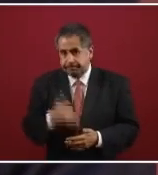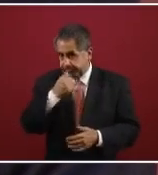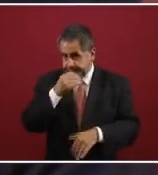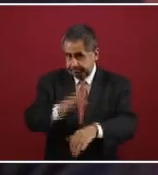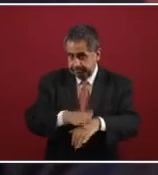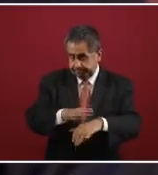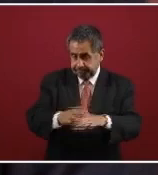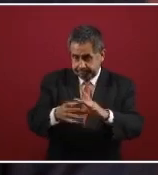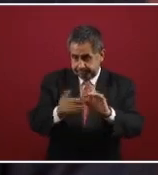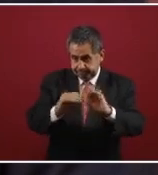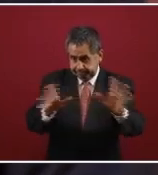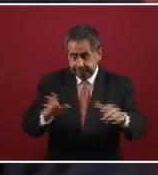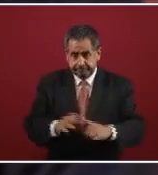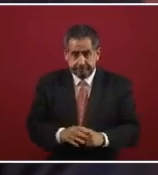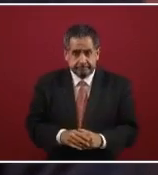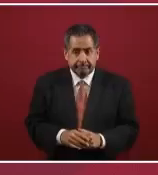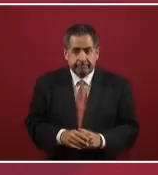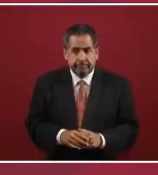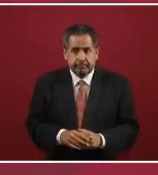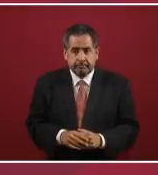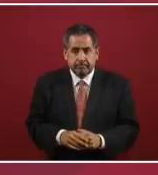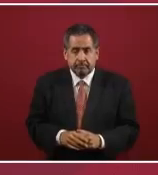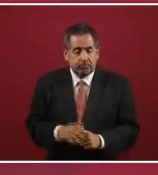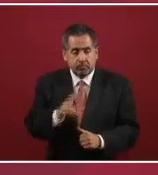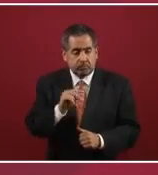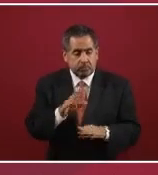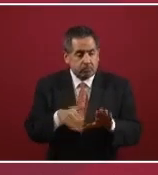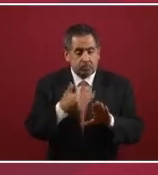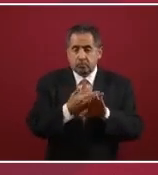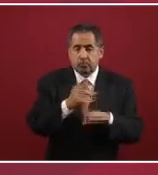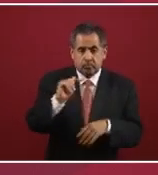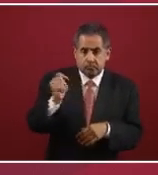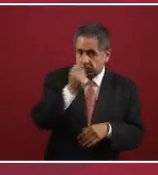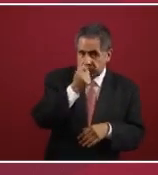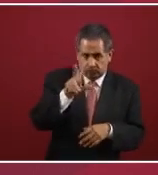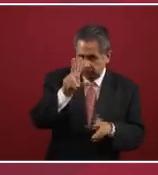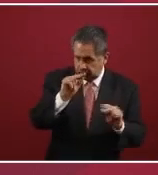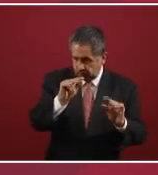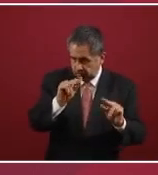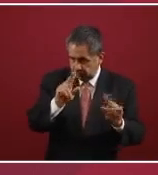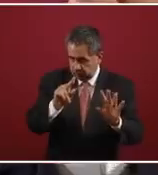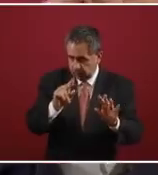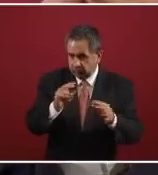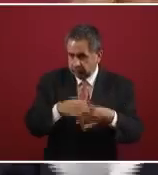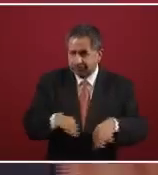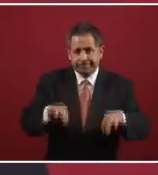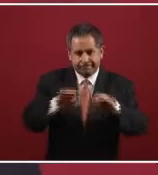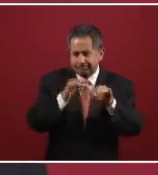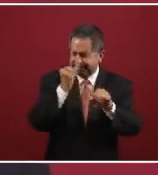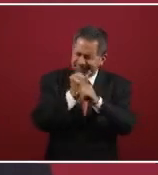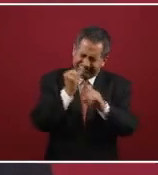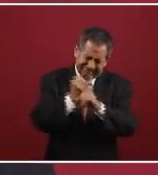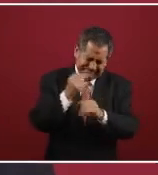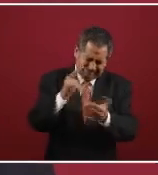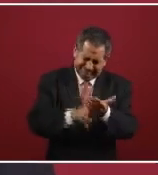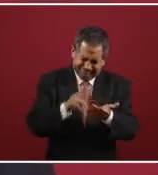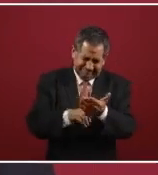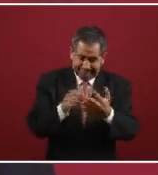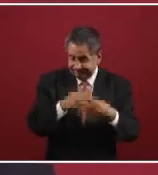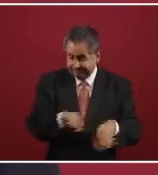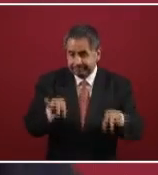aclaración no estoy en contra la tecnología es fundamental el internet